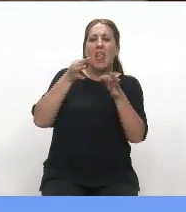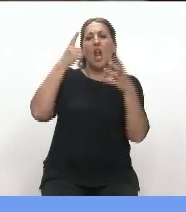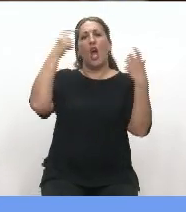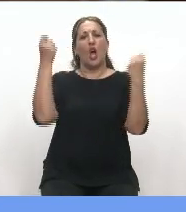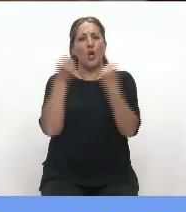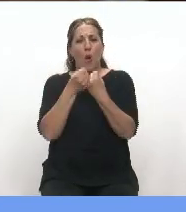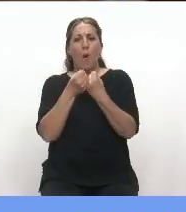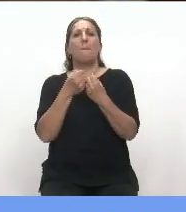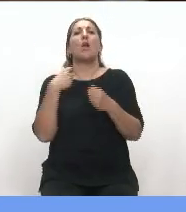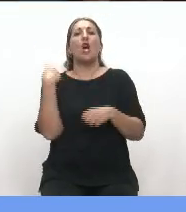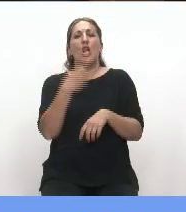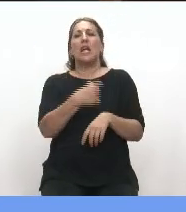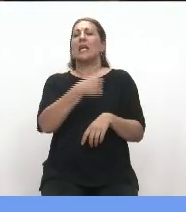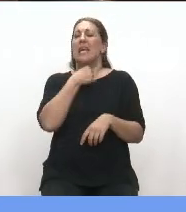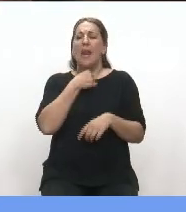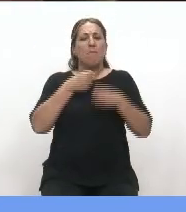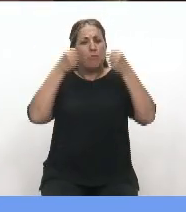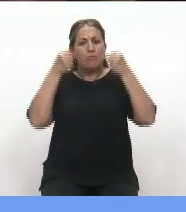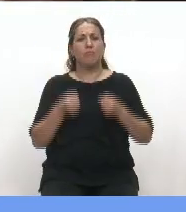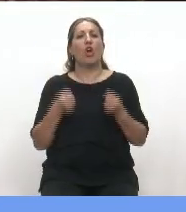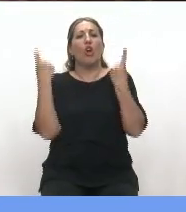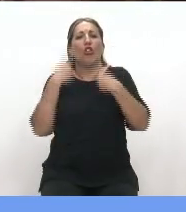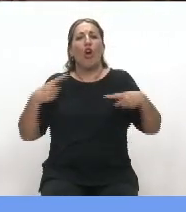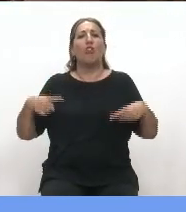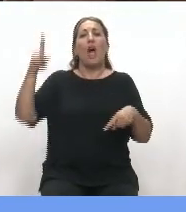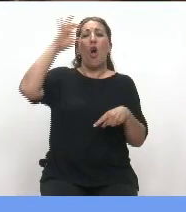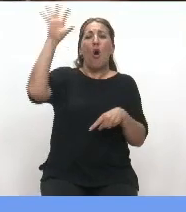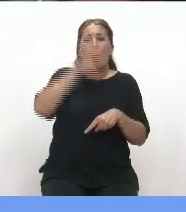pero queremos firmemente que todas las ideas sean